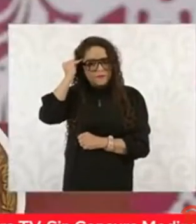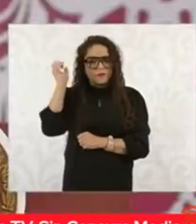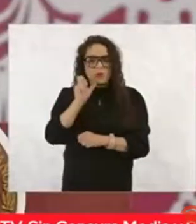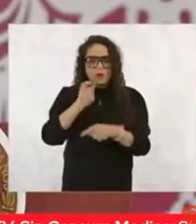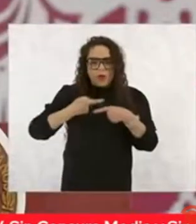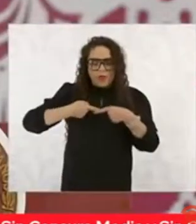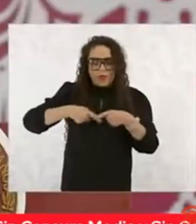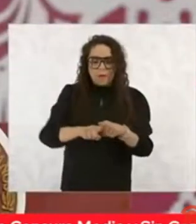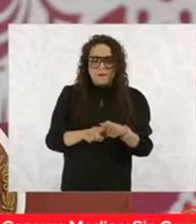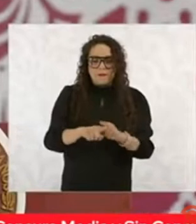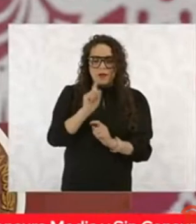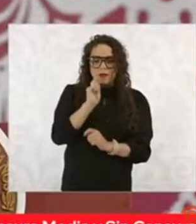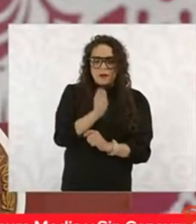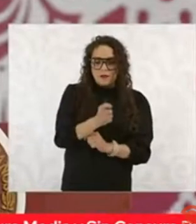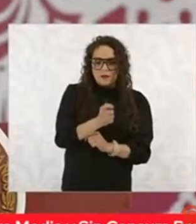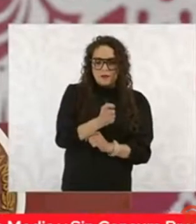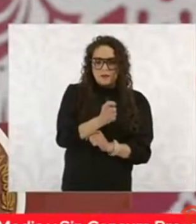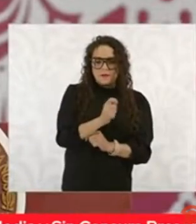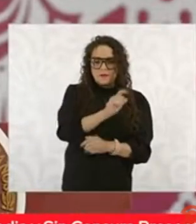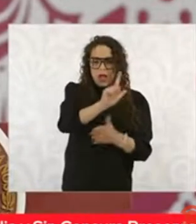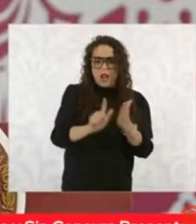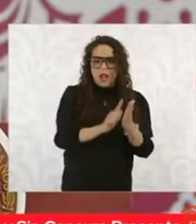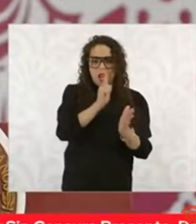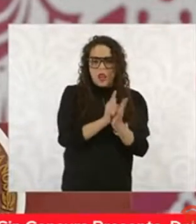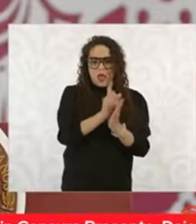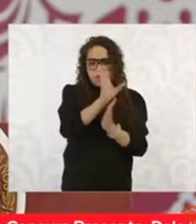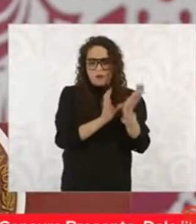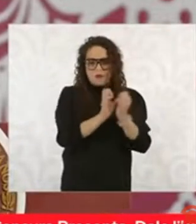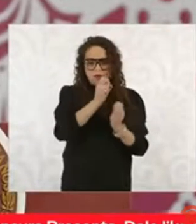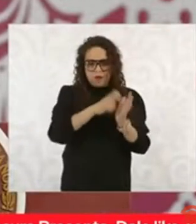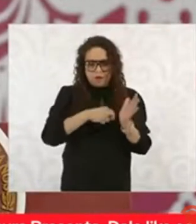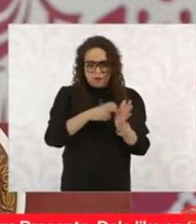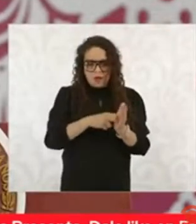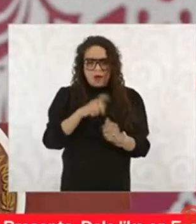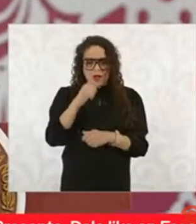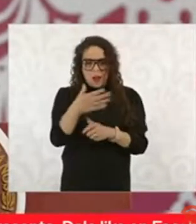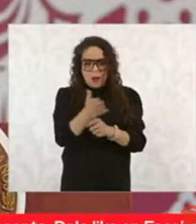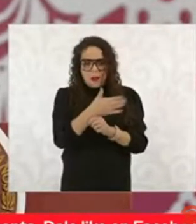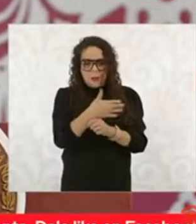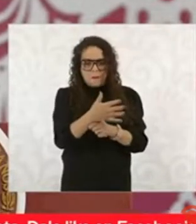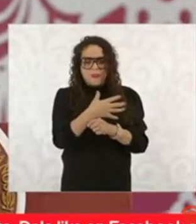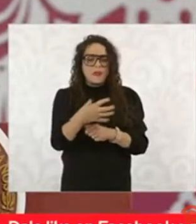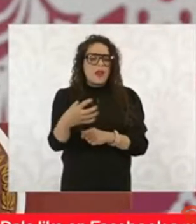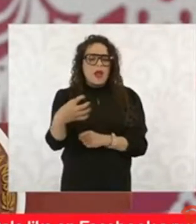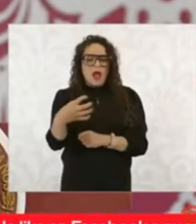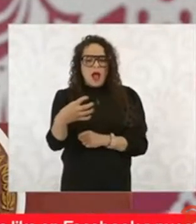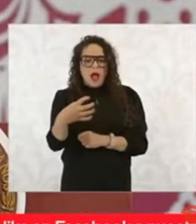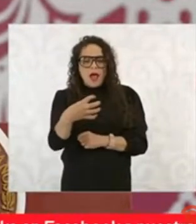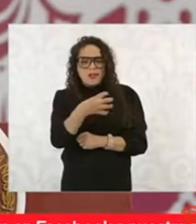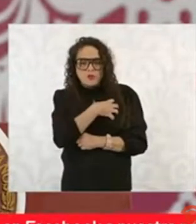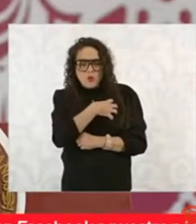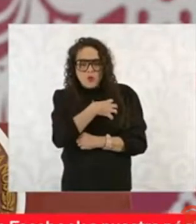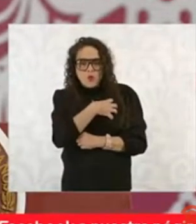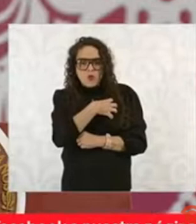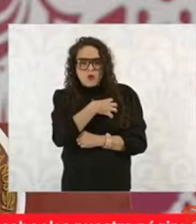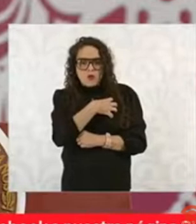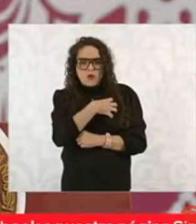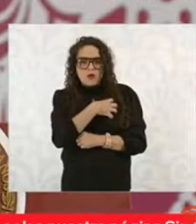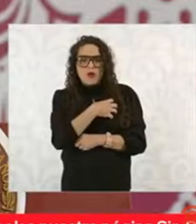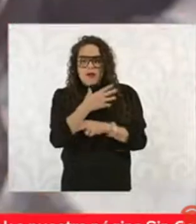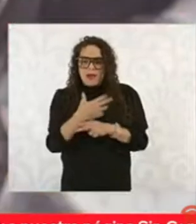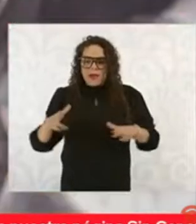la reforma a la ley del escudo, la bandera y el himno nacionales, solamente habíamos